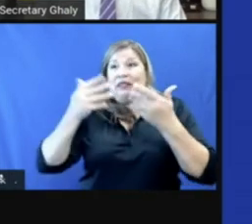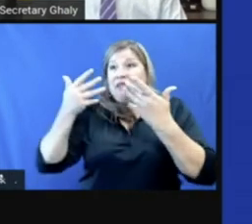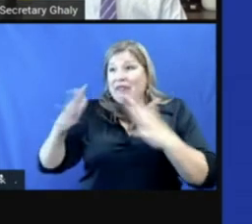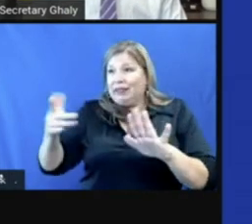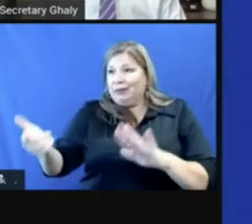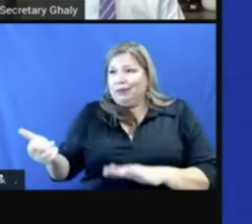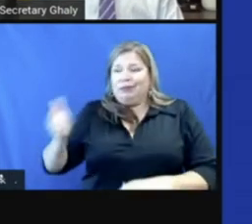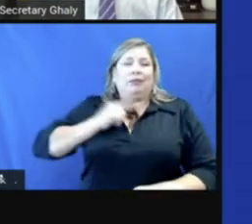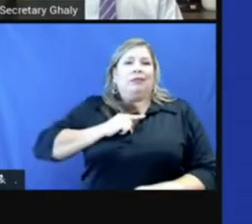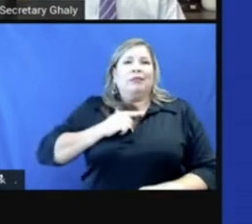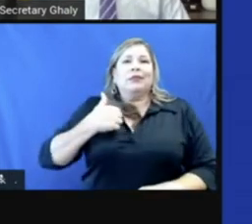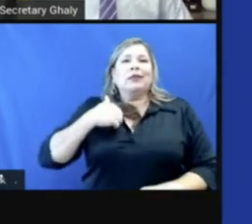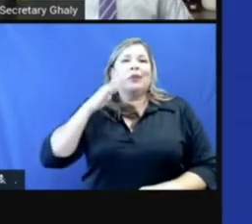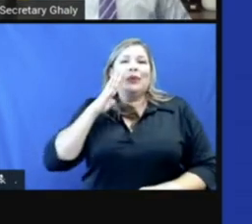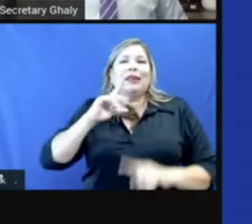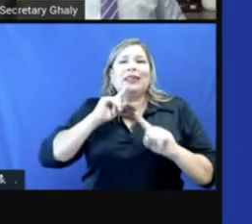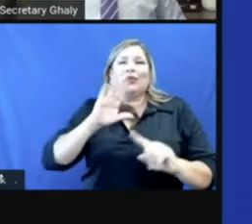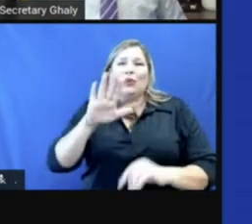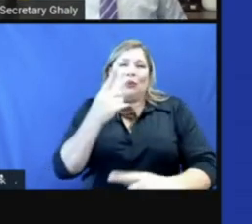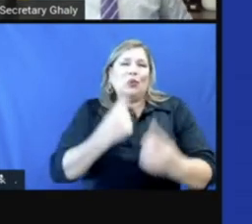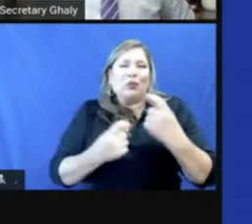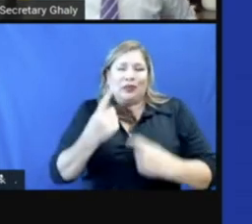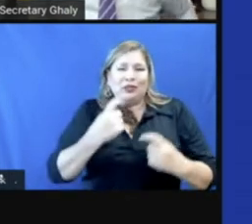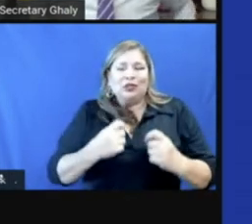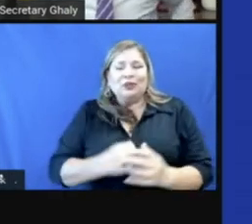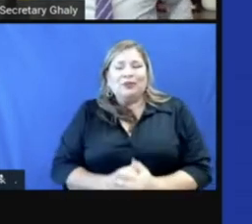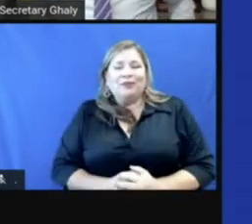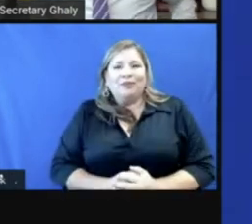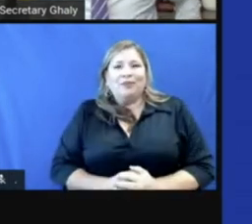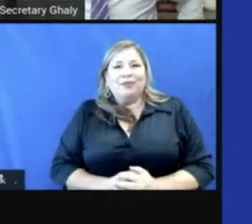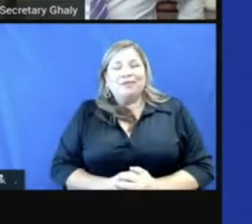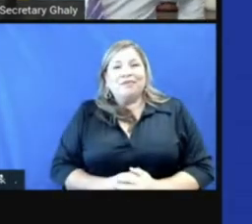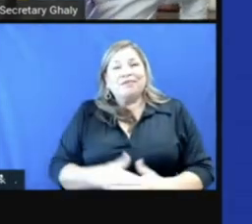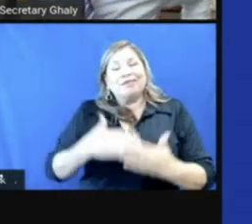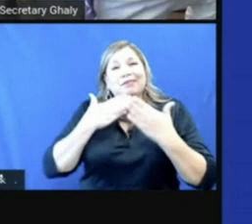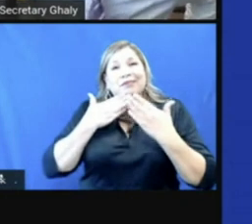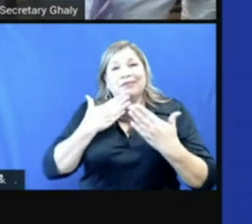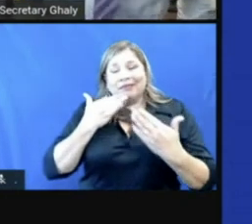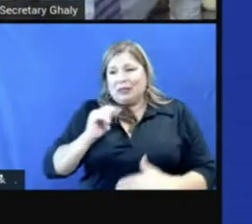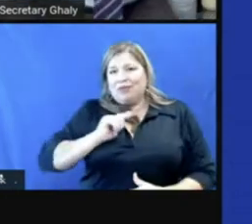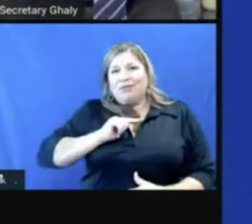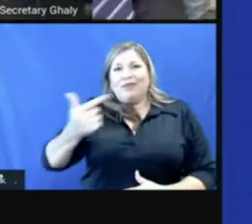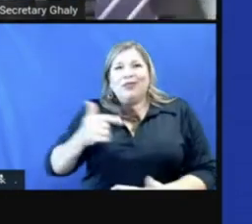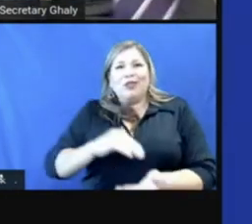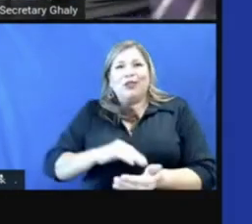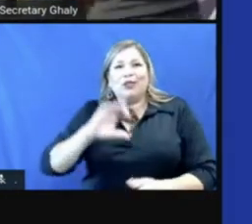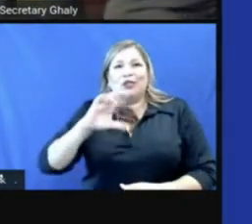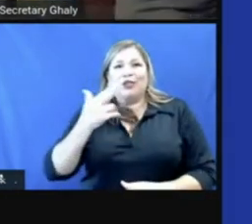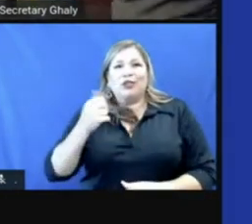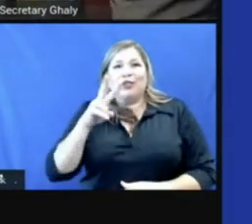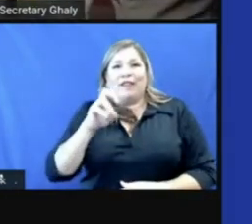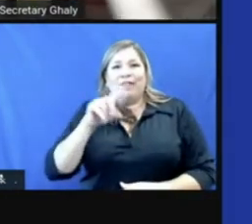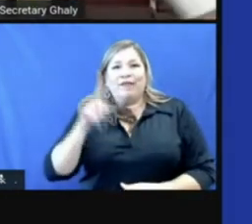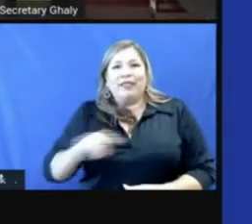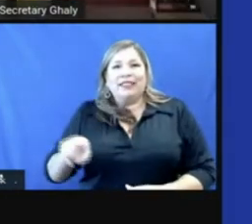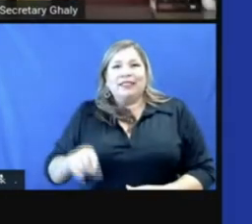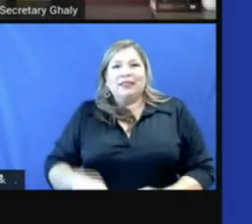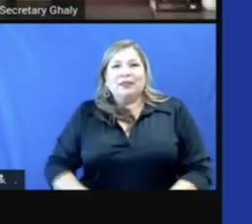many questions as we can from reporters. So thank you, and Dr. Chavez.